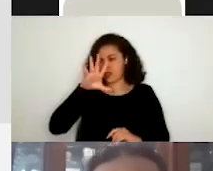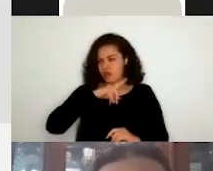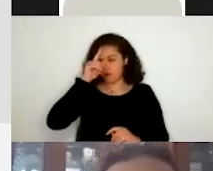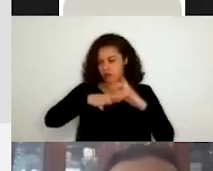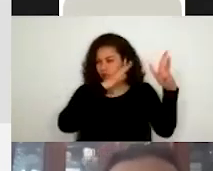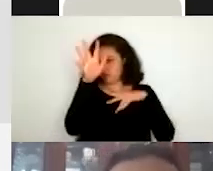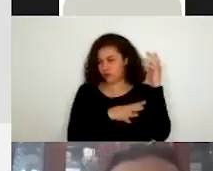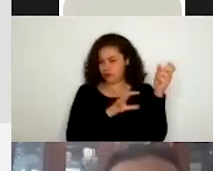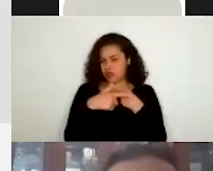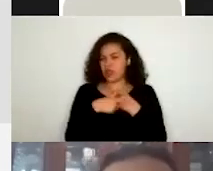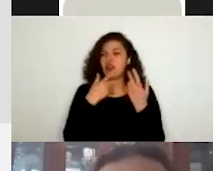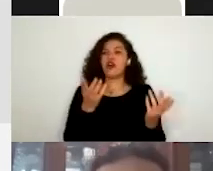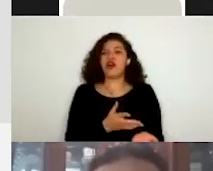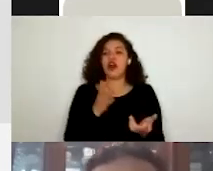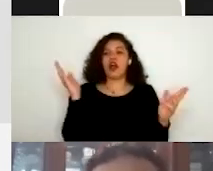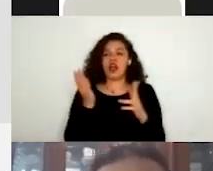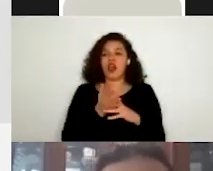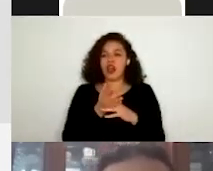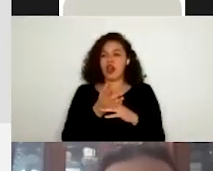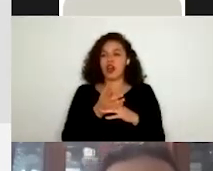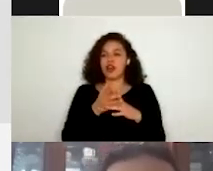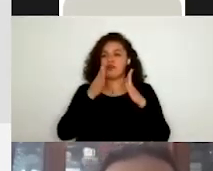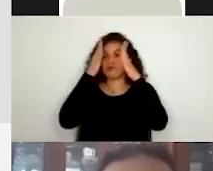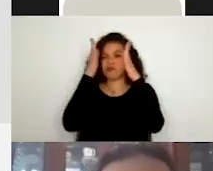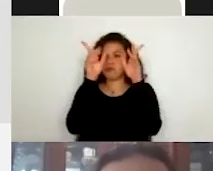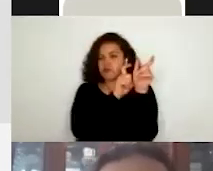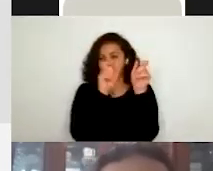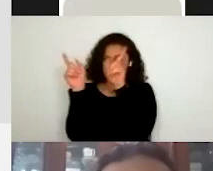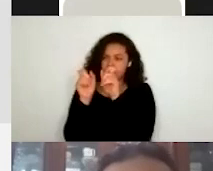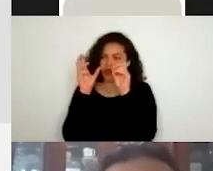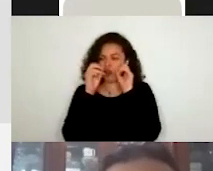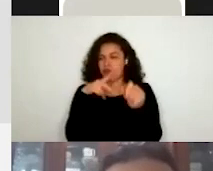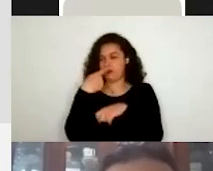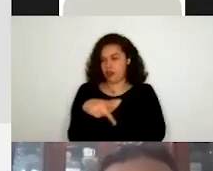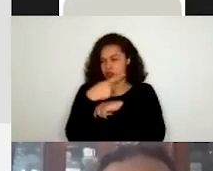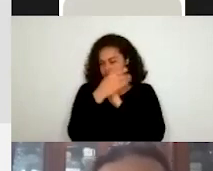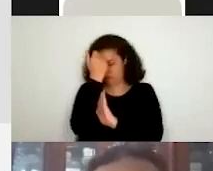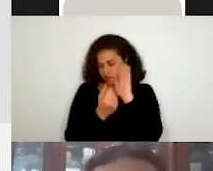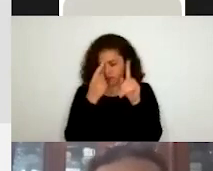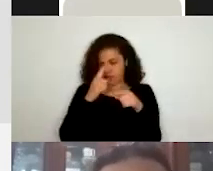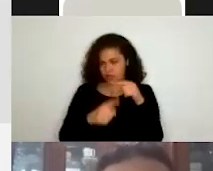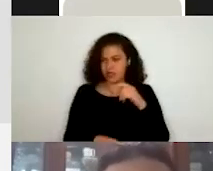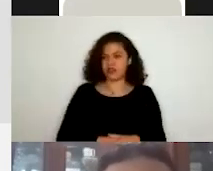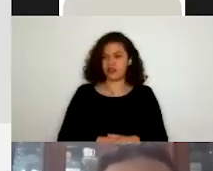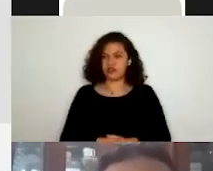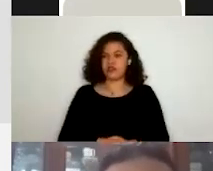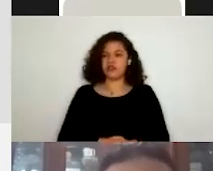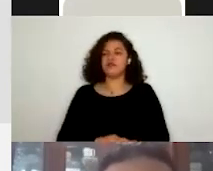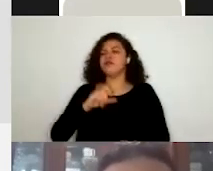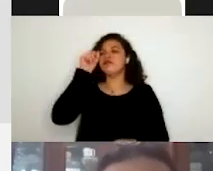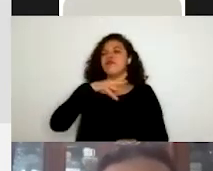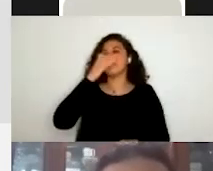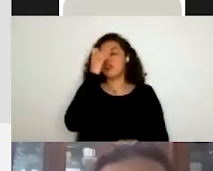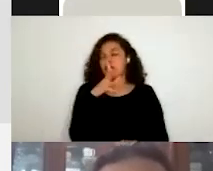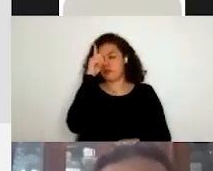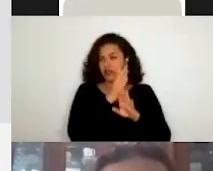perturbador por medio de la reducción o la mitigación del riesgo, hablando de la etapa de la prevención,